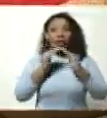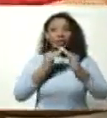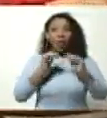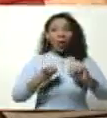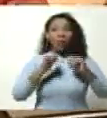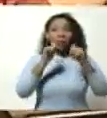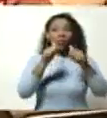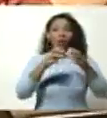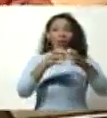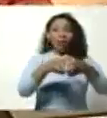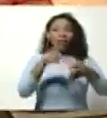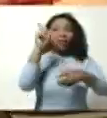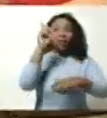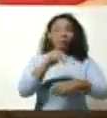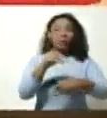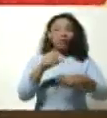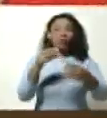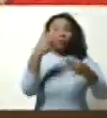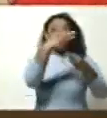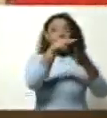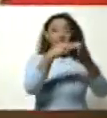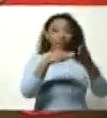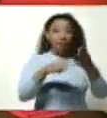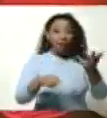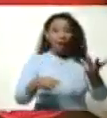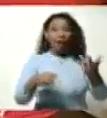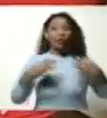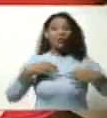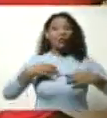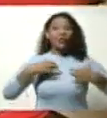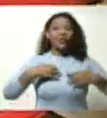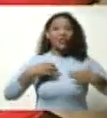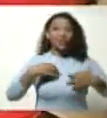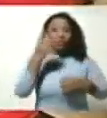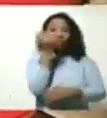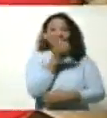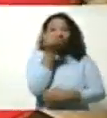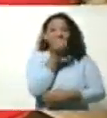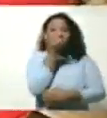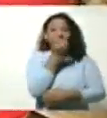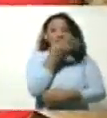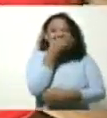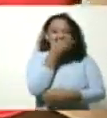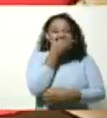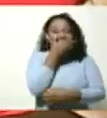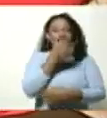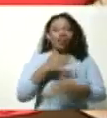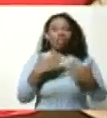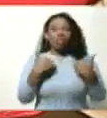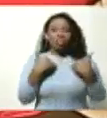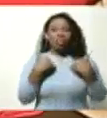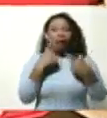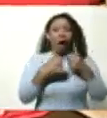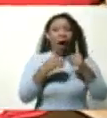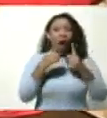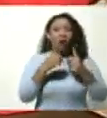comenzando clases también con sus útiles, sus uniformes. Están sufriendo